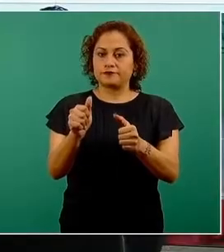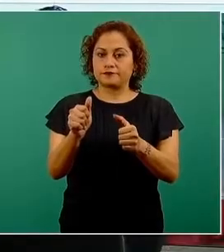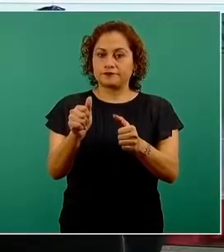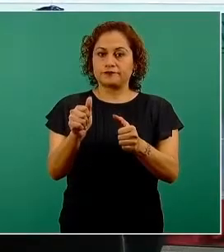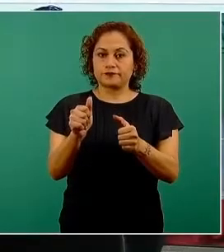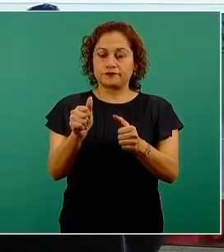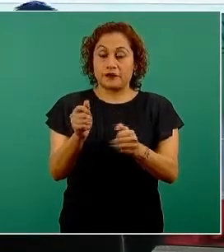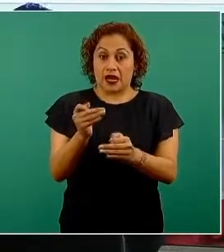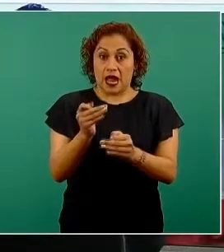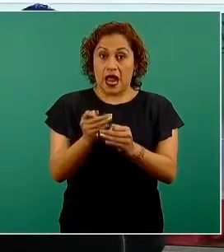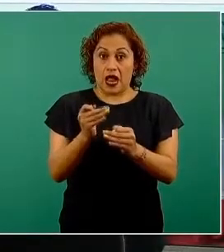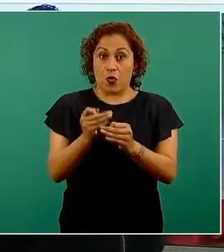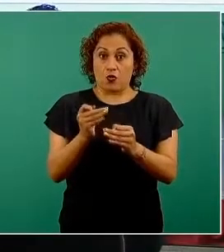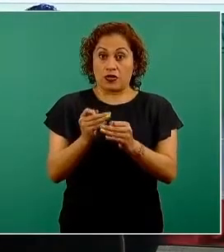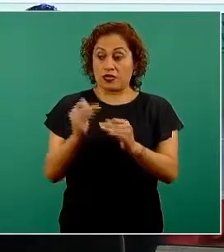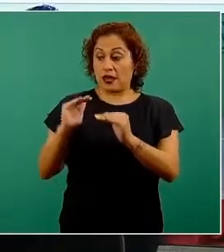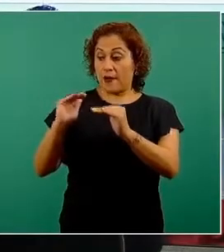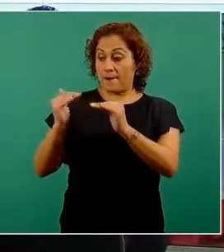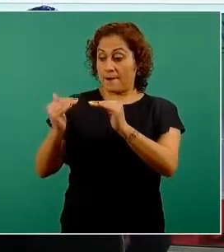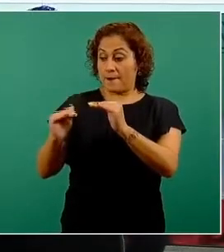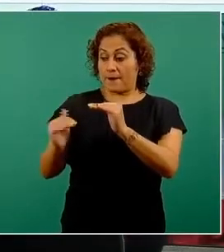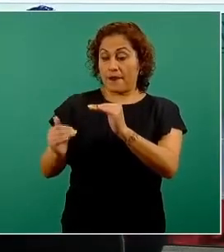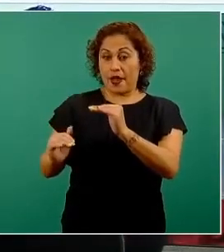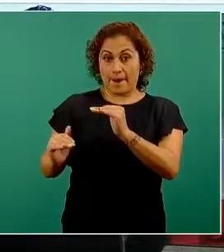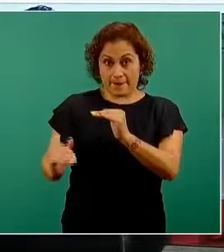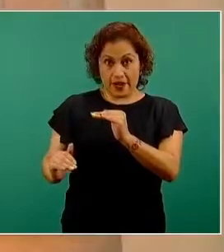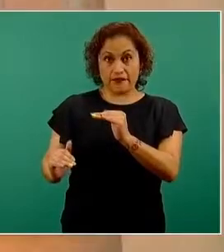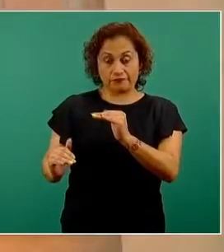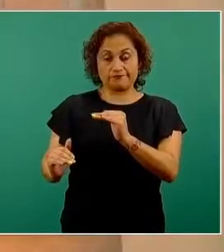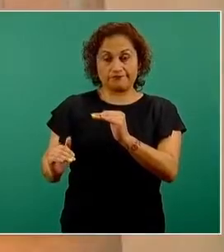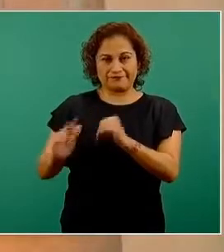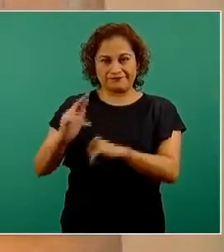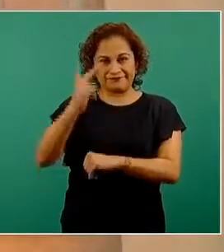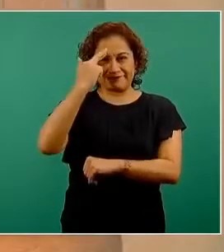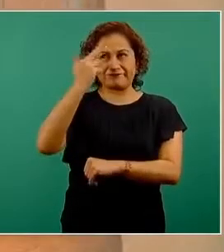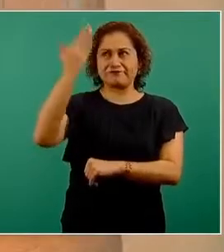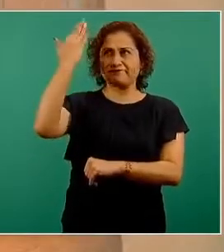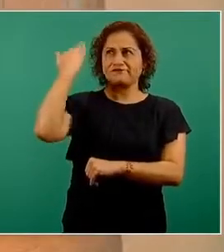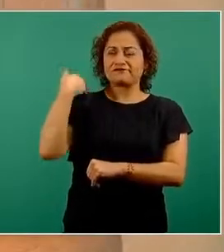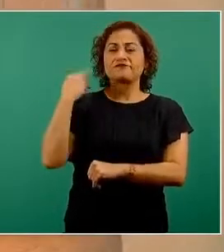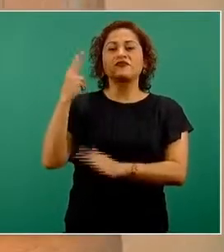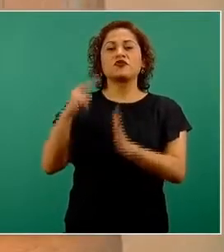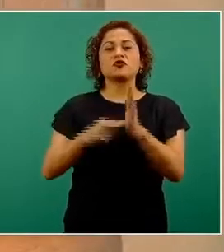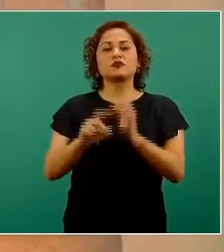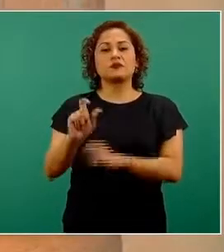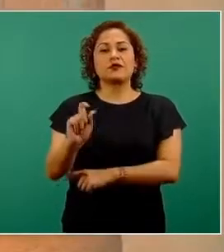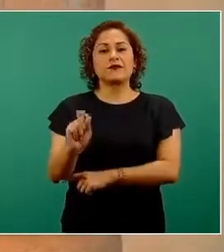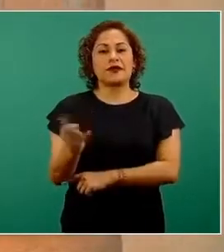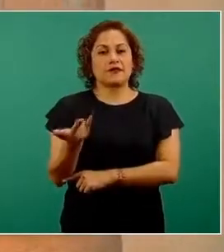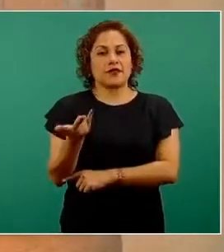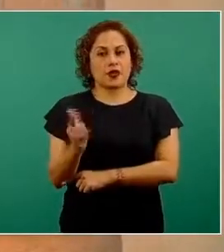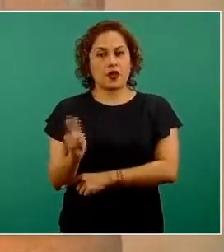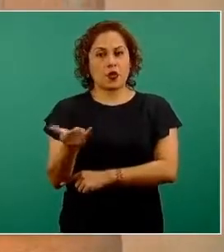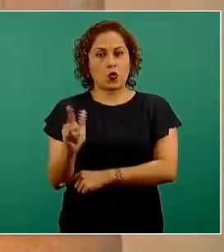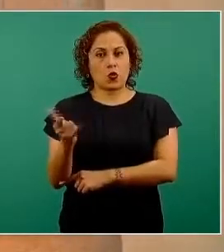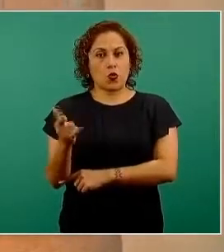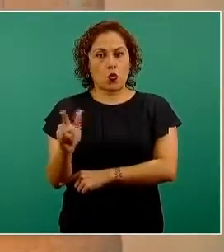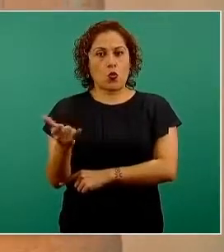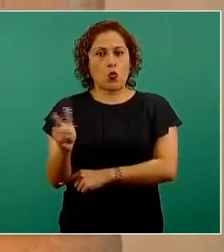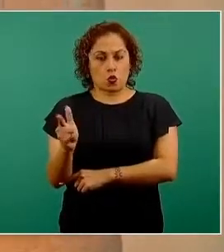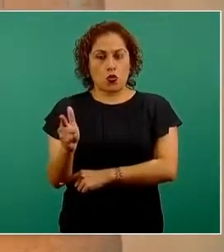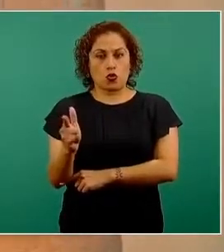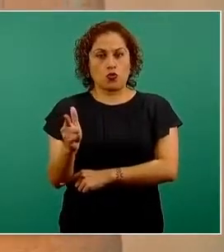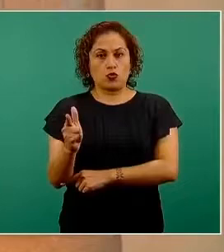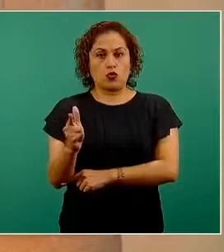magnitud, obviamente después que tuvimos nuestra primera ola ya en fines de julio del 2020, posterior a